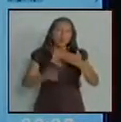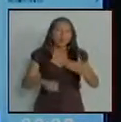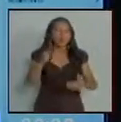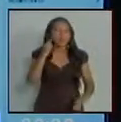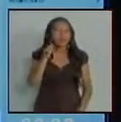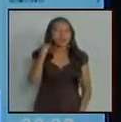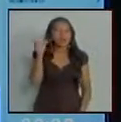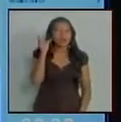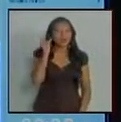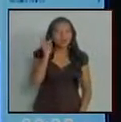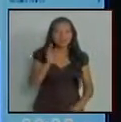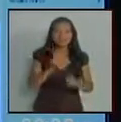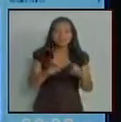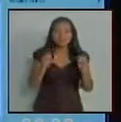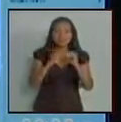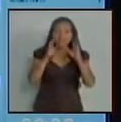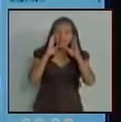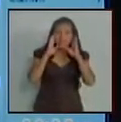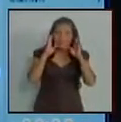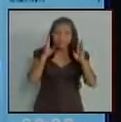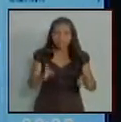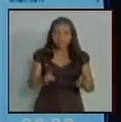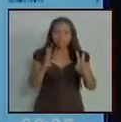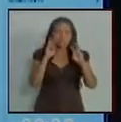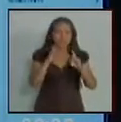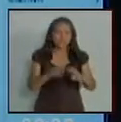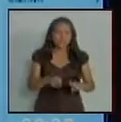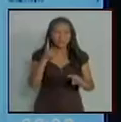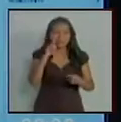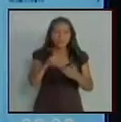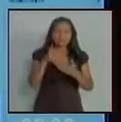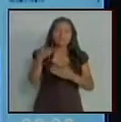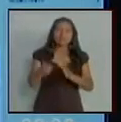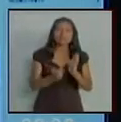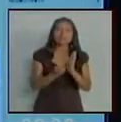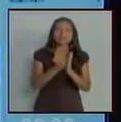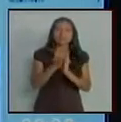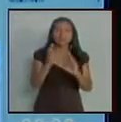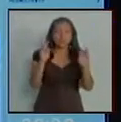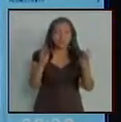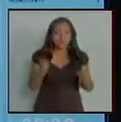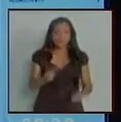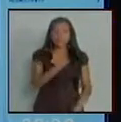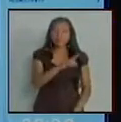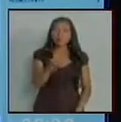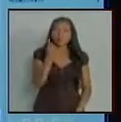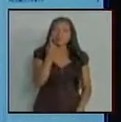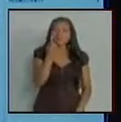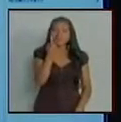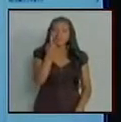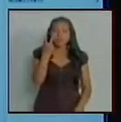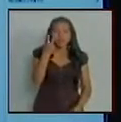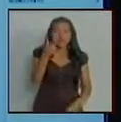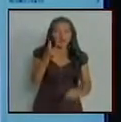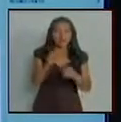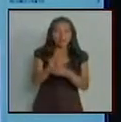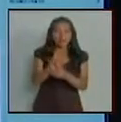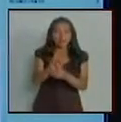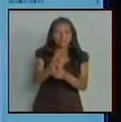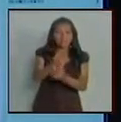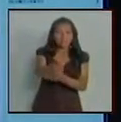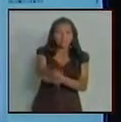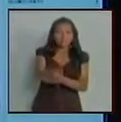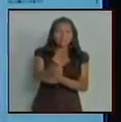una persona. Esté atento a la entrevista, que tenemos mucho más por desarrollar acerca de ese tema. Si usted recién se ha unido al programa,